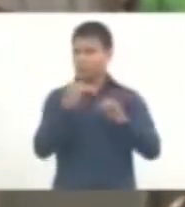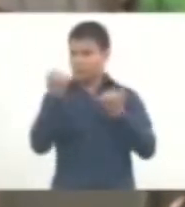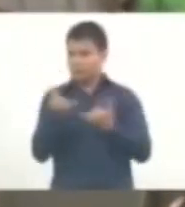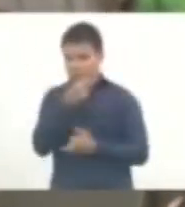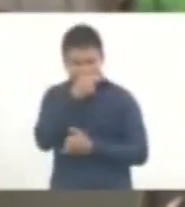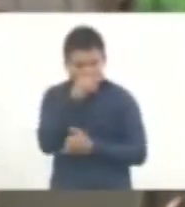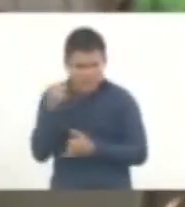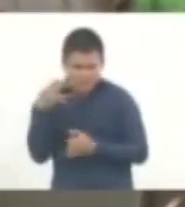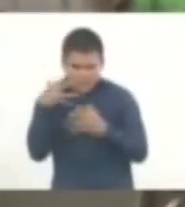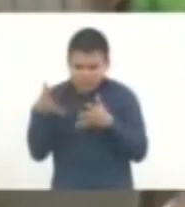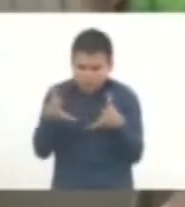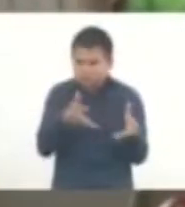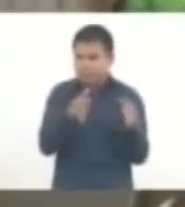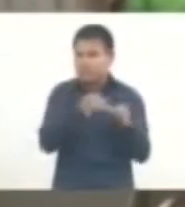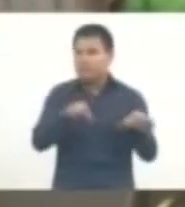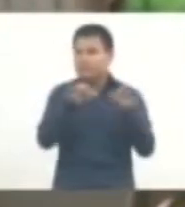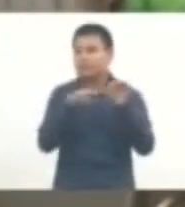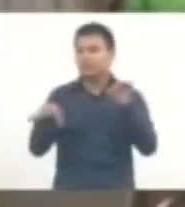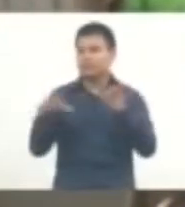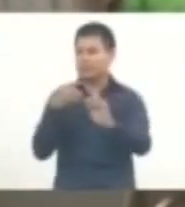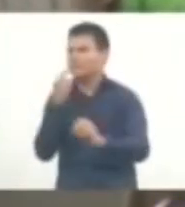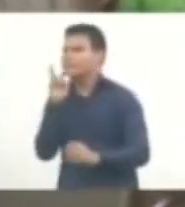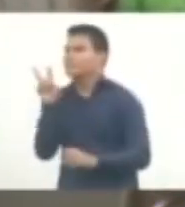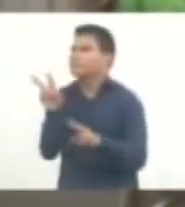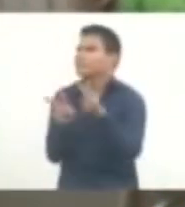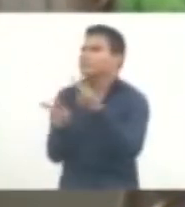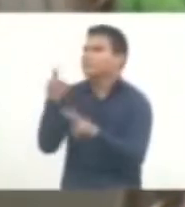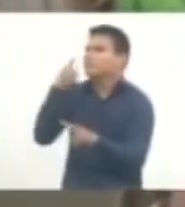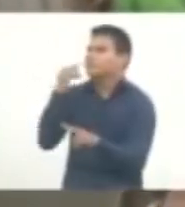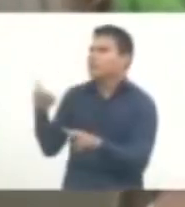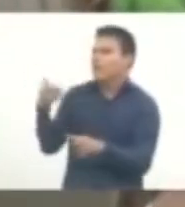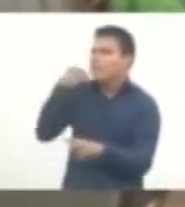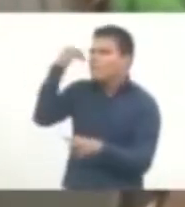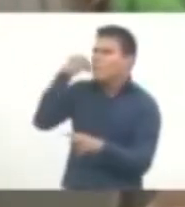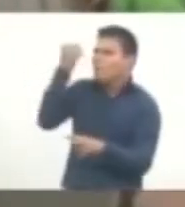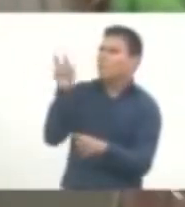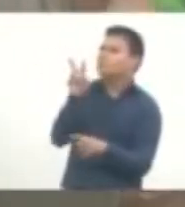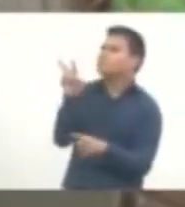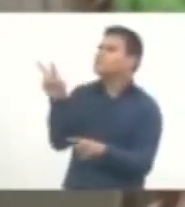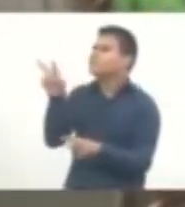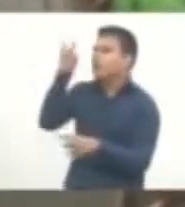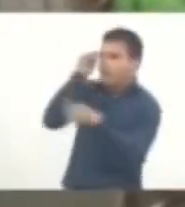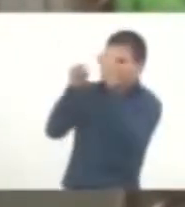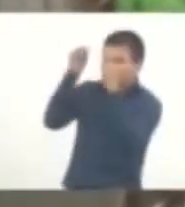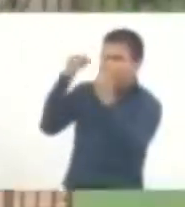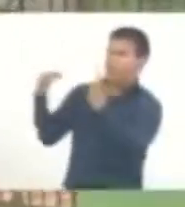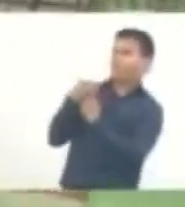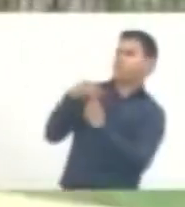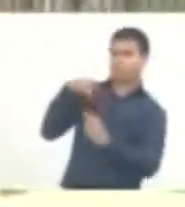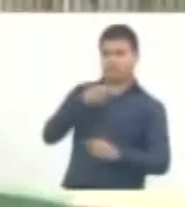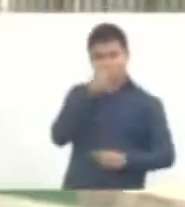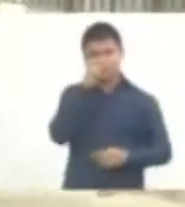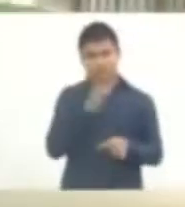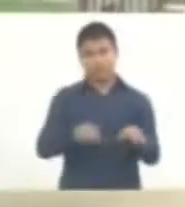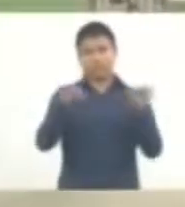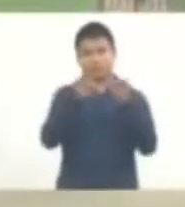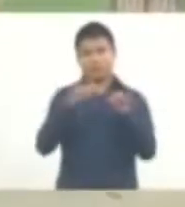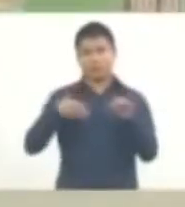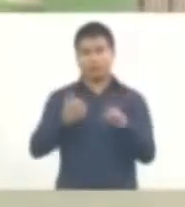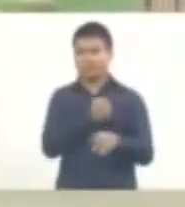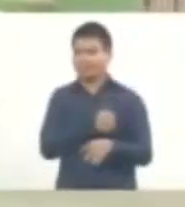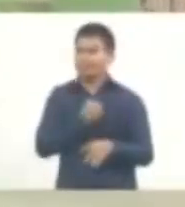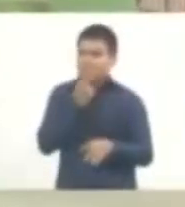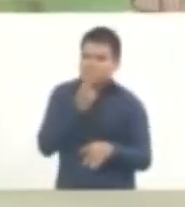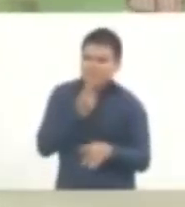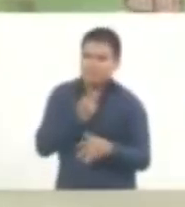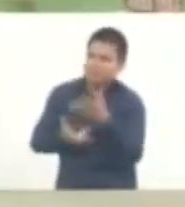lo que perciban nuestros niños, así ellos lo van a reflejar. Somos el ejemplo, la inspiración para ellos. En total, fueron